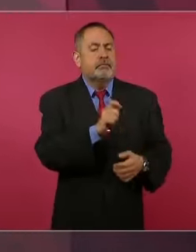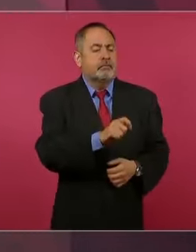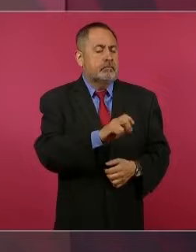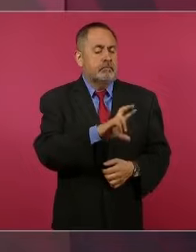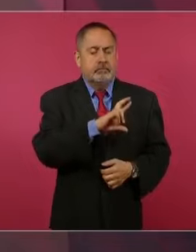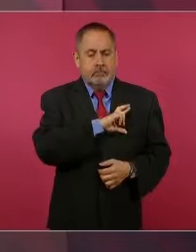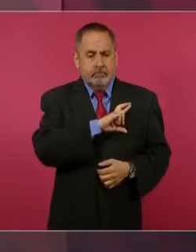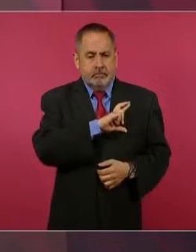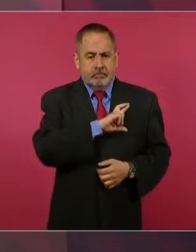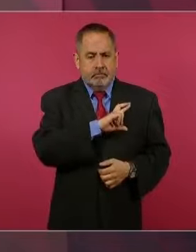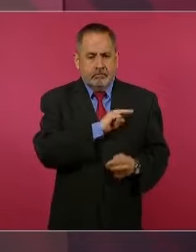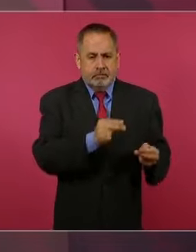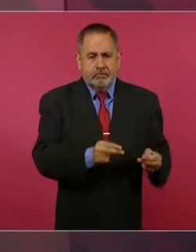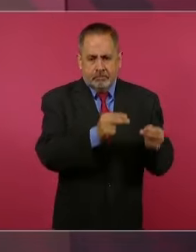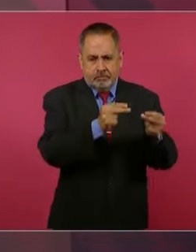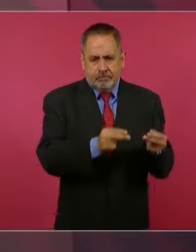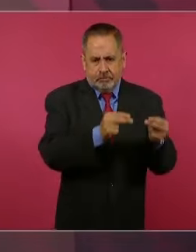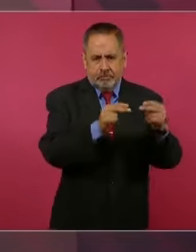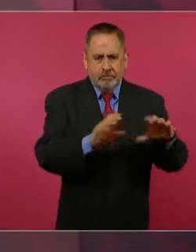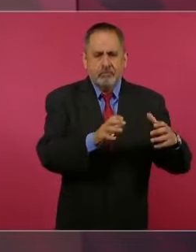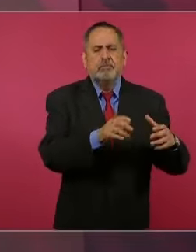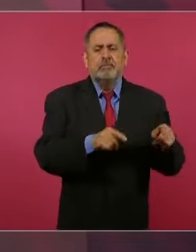fuese una